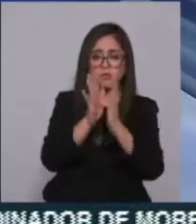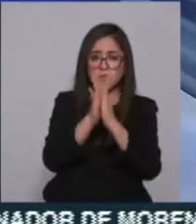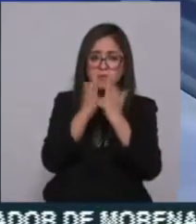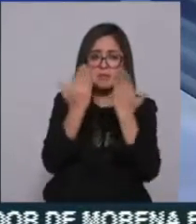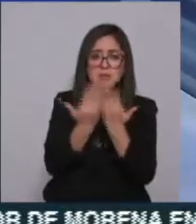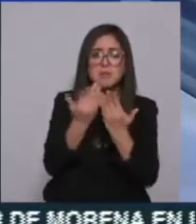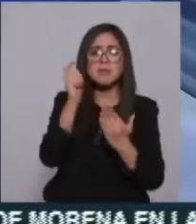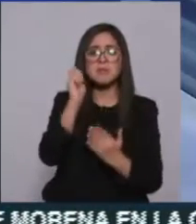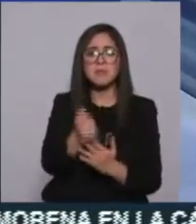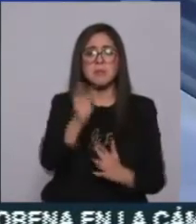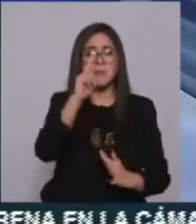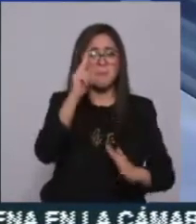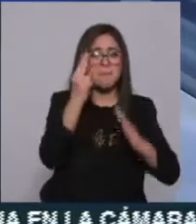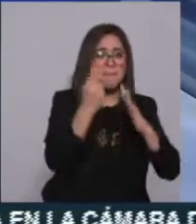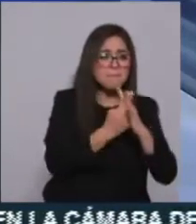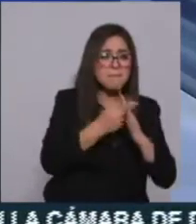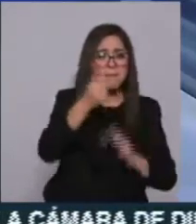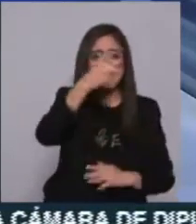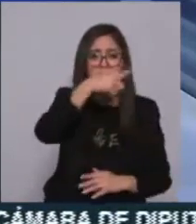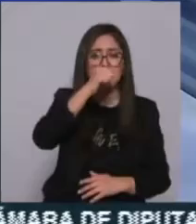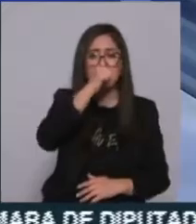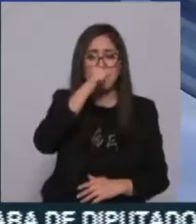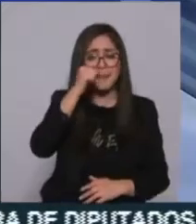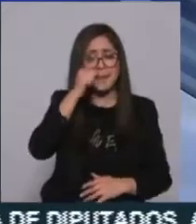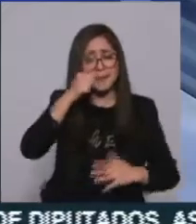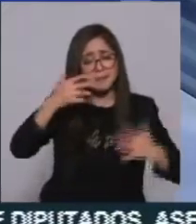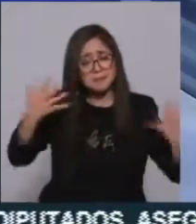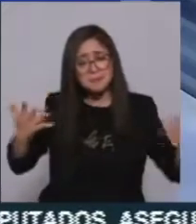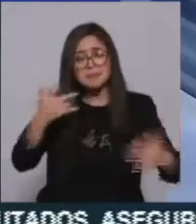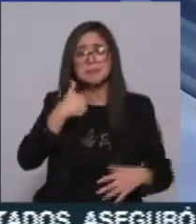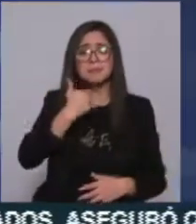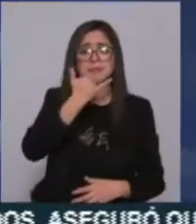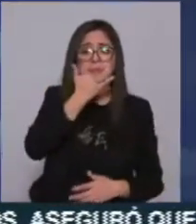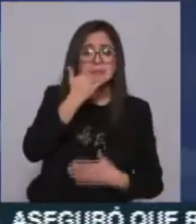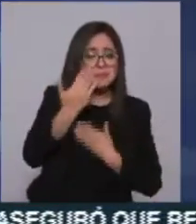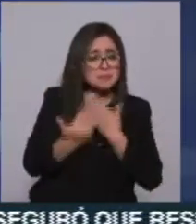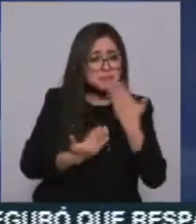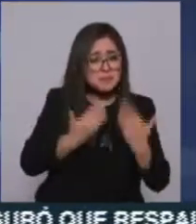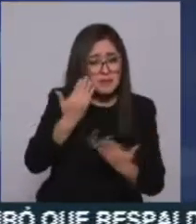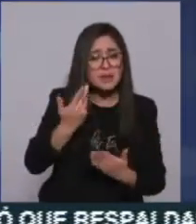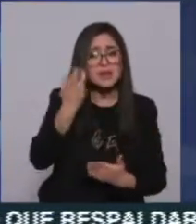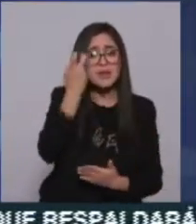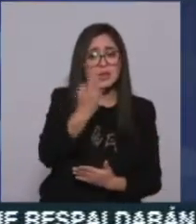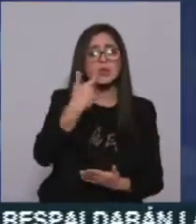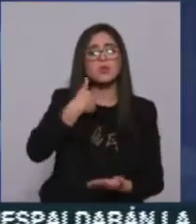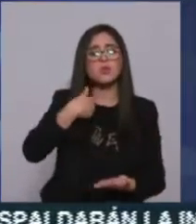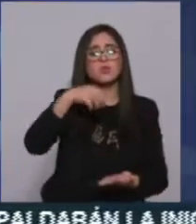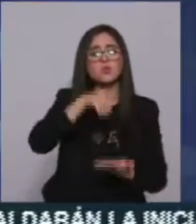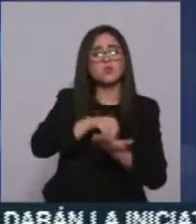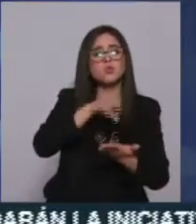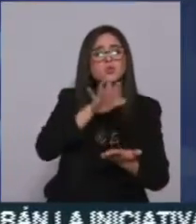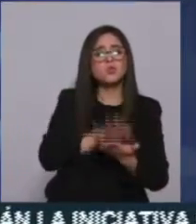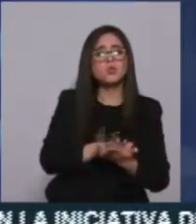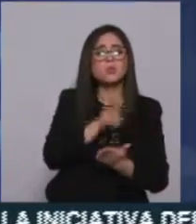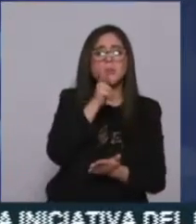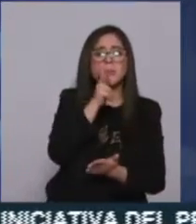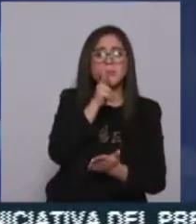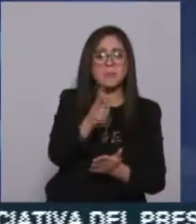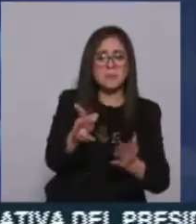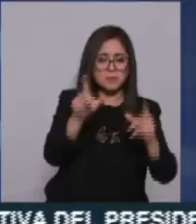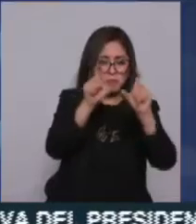colegas, público, no es de ninguna manera. Hacía como tú, ¿no? Sí, pero precisamente ahí yo hablaba de algo que me